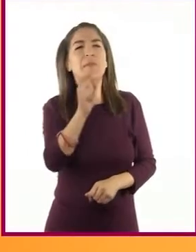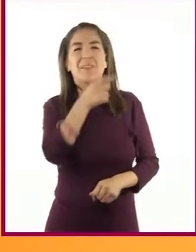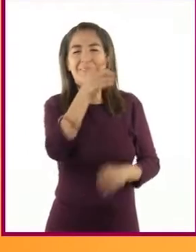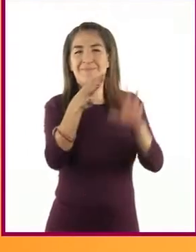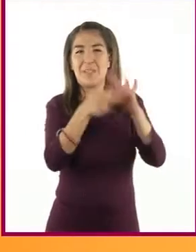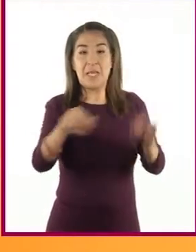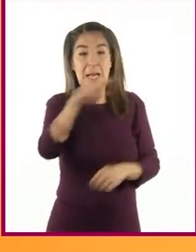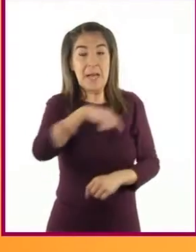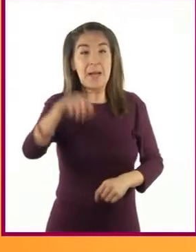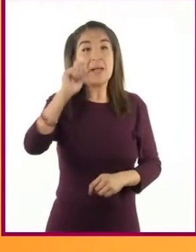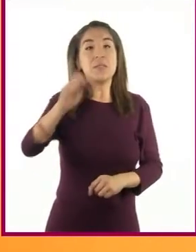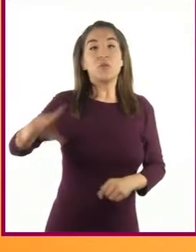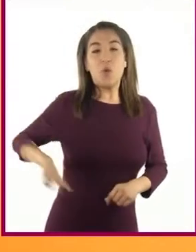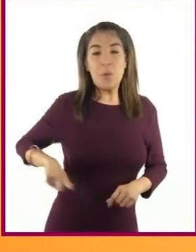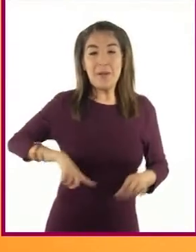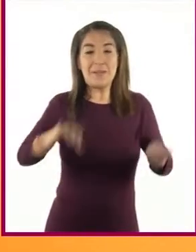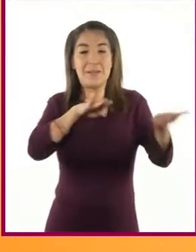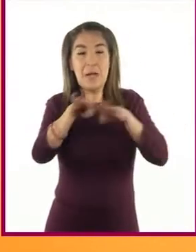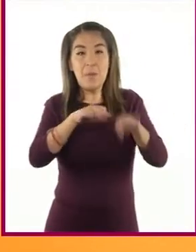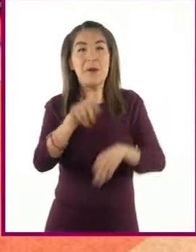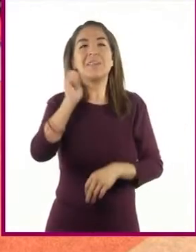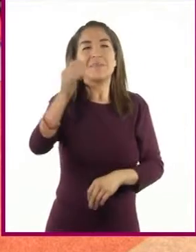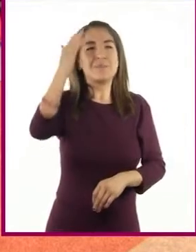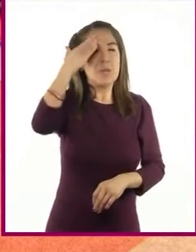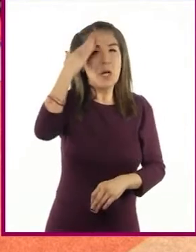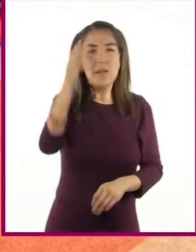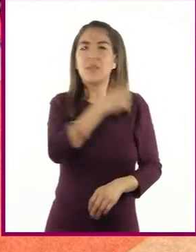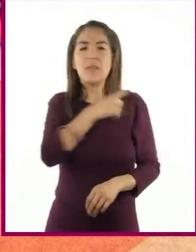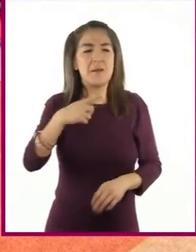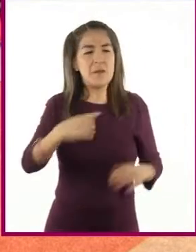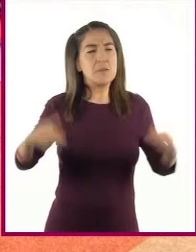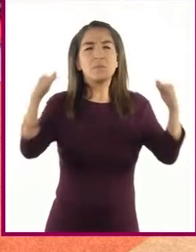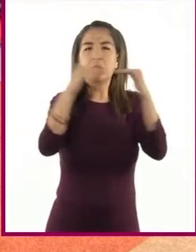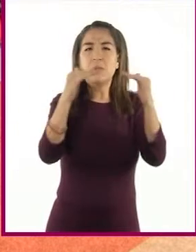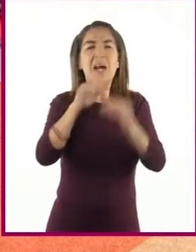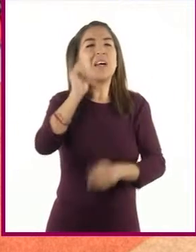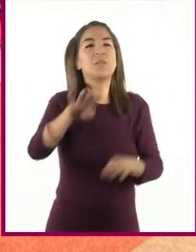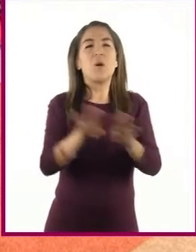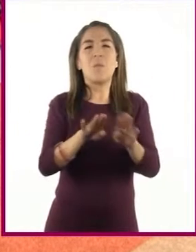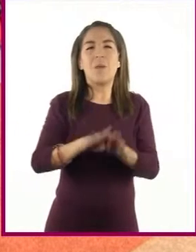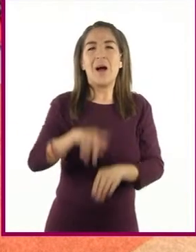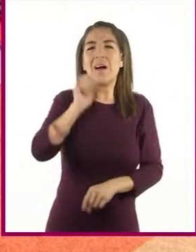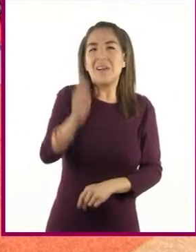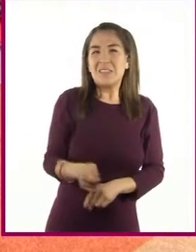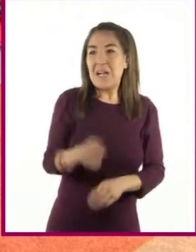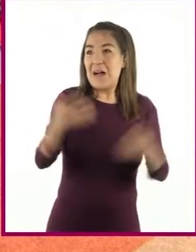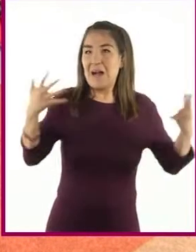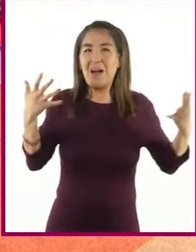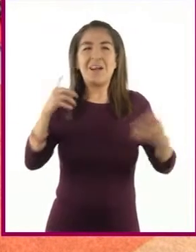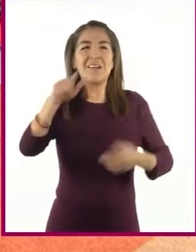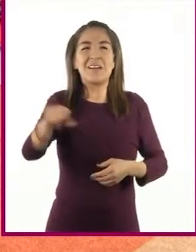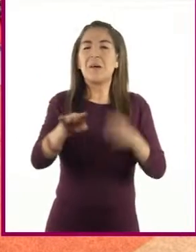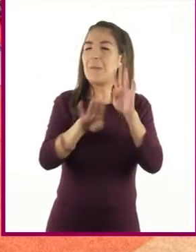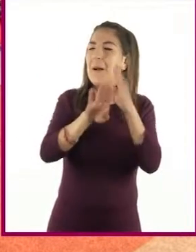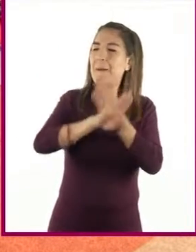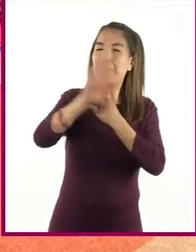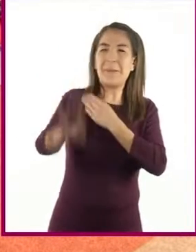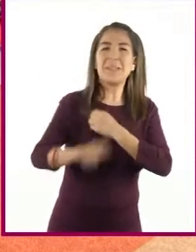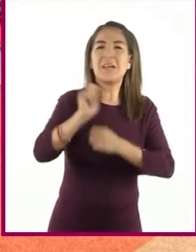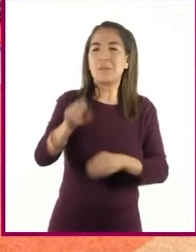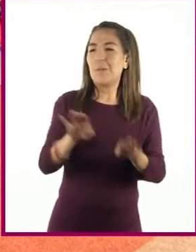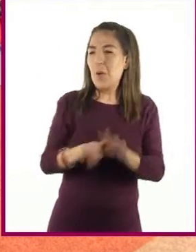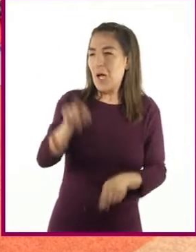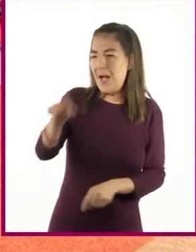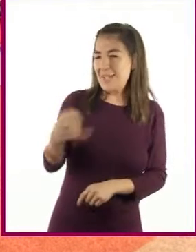nos referimos a que deben actuar libres de prejuicios, es decir, evitar a toda costa las